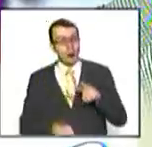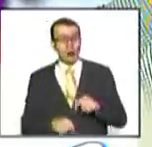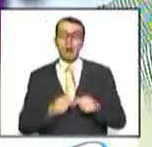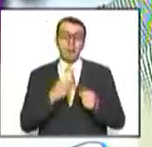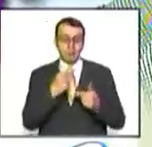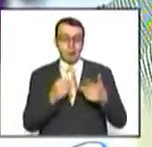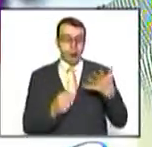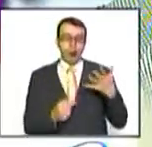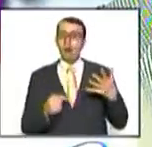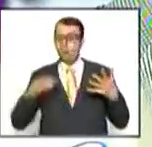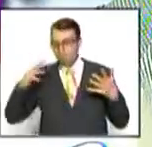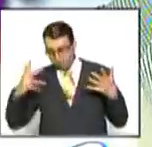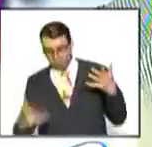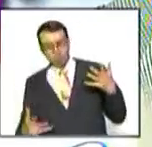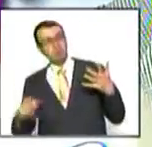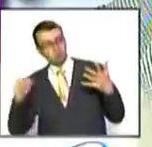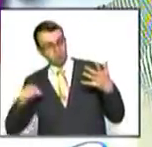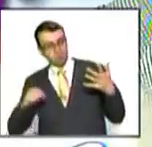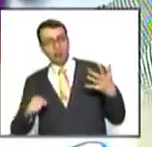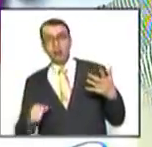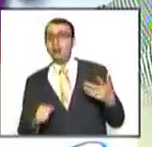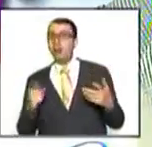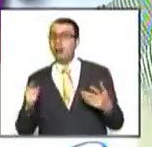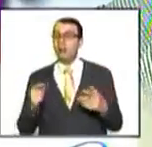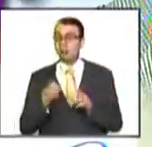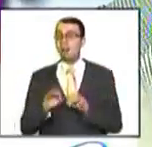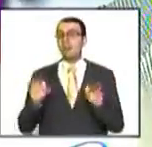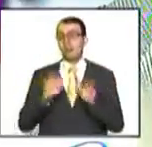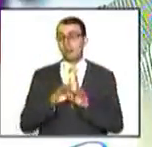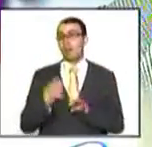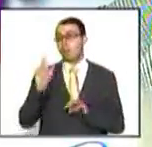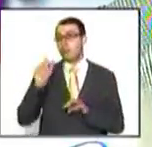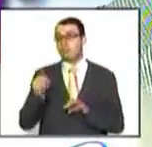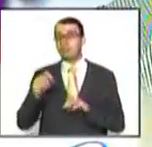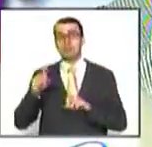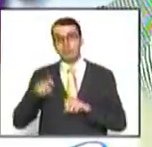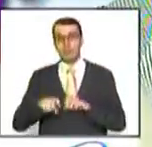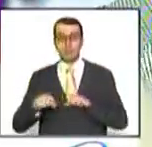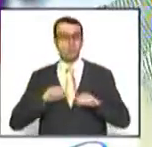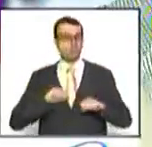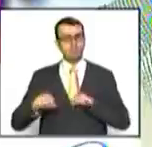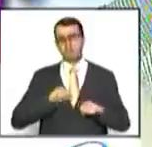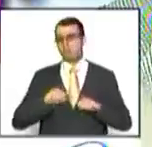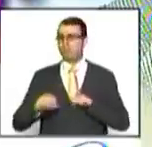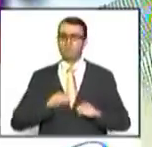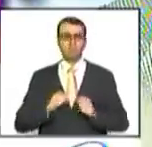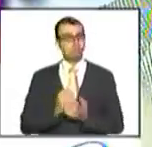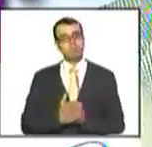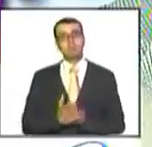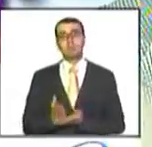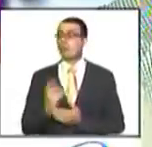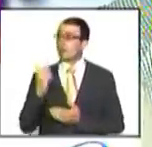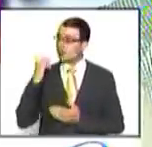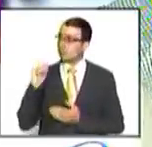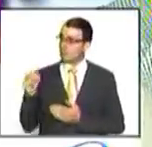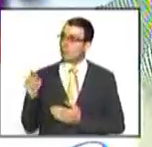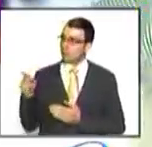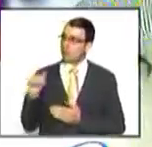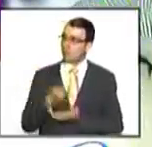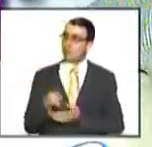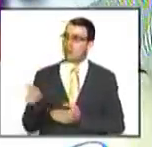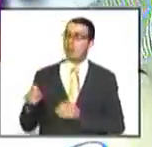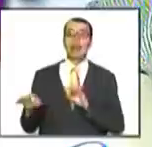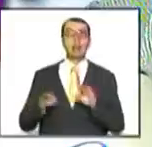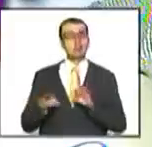muy importante, la persona no debe de parar el ejercicio. Ayer también lo nombró usted, doctor. Es